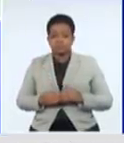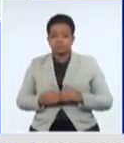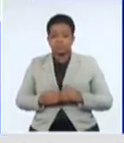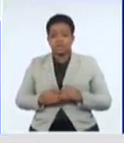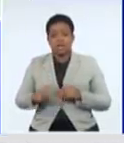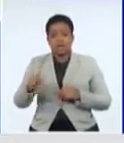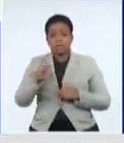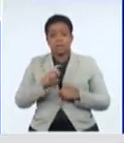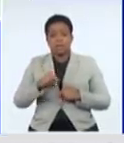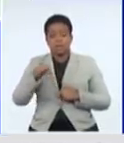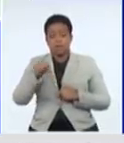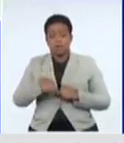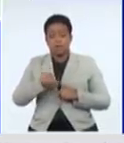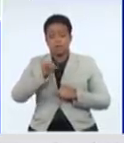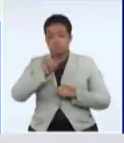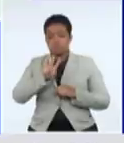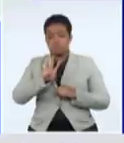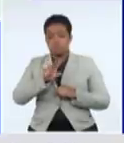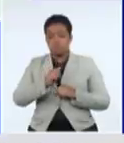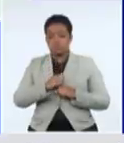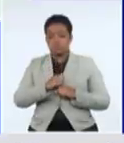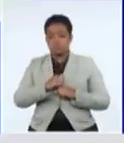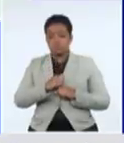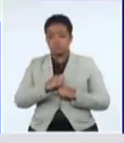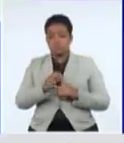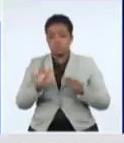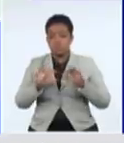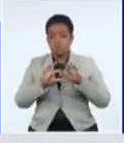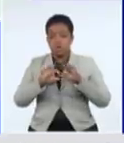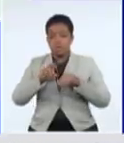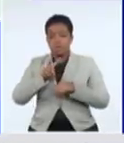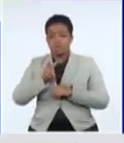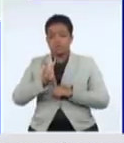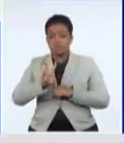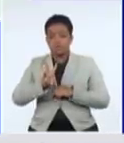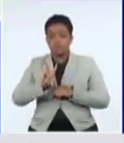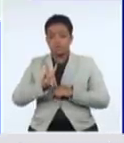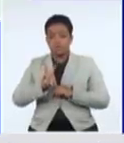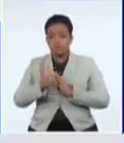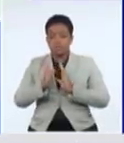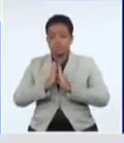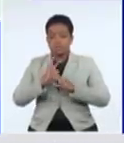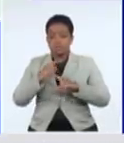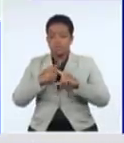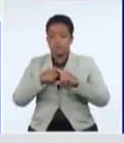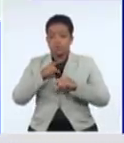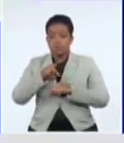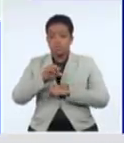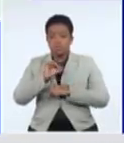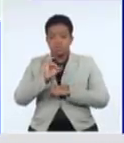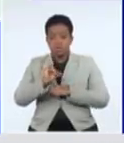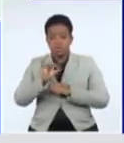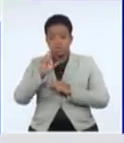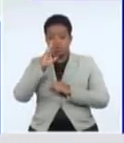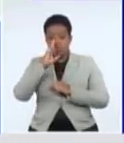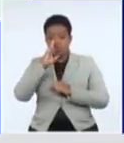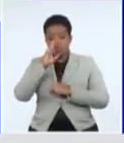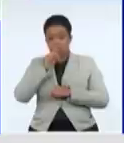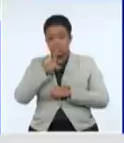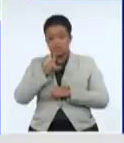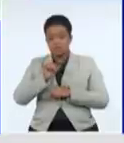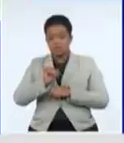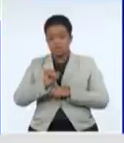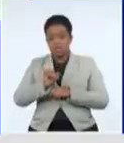confirma 64 casos, Guaymaro 23, Santa Cruz del Sur 17, Nuevitas 16,